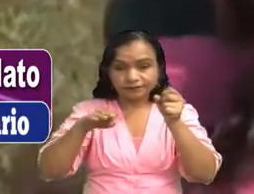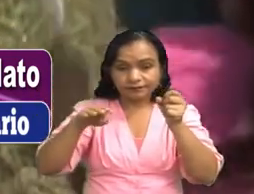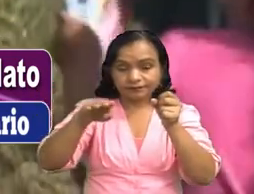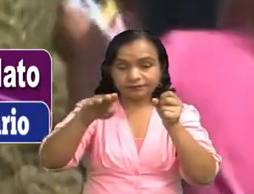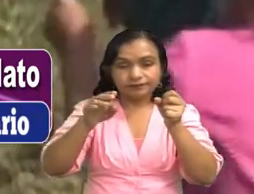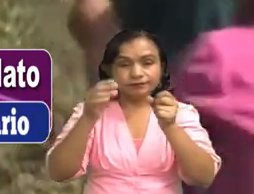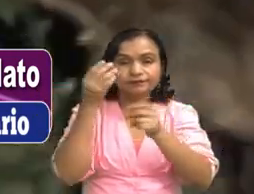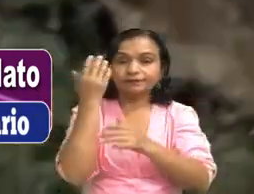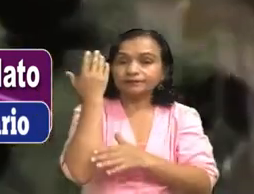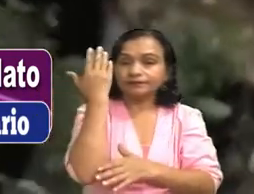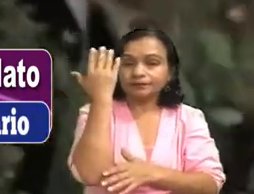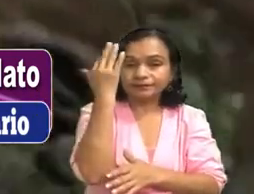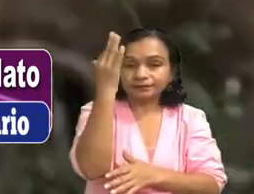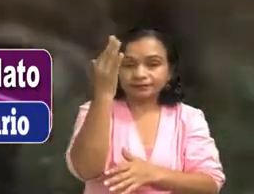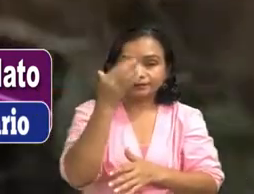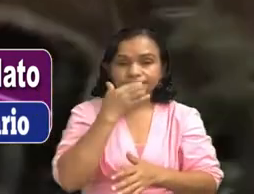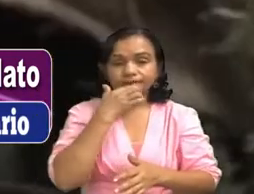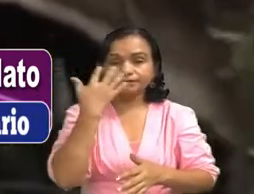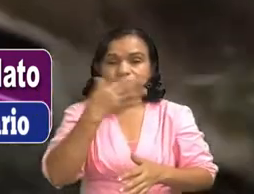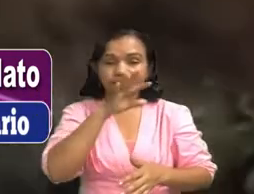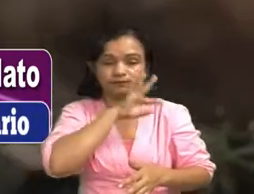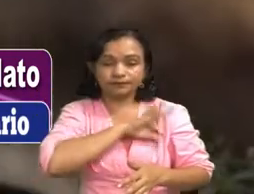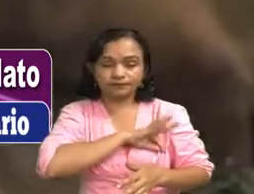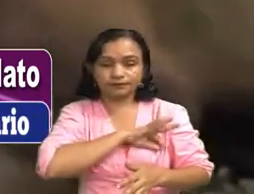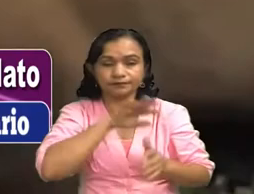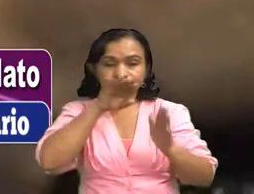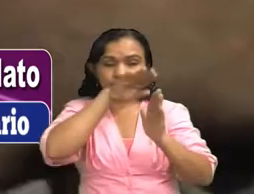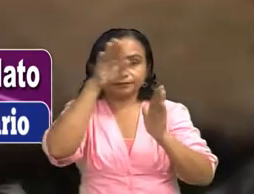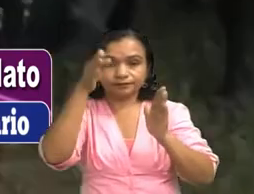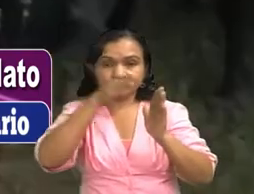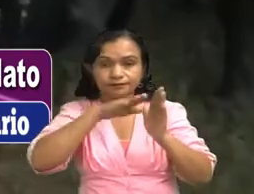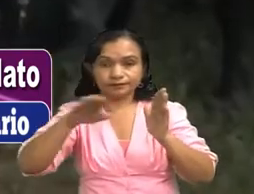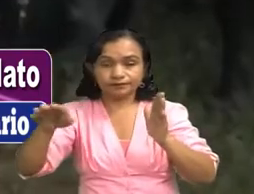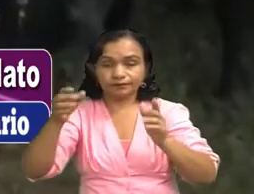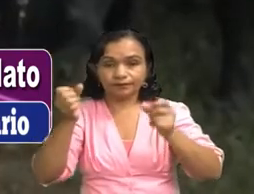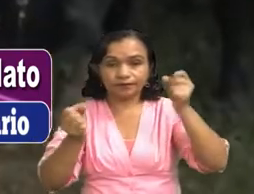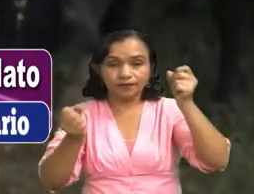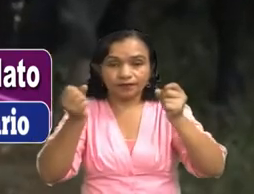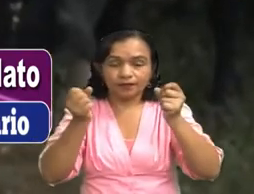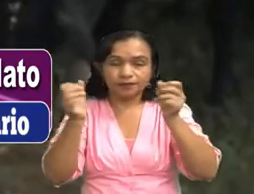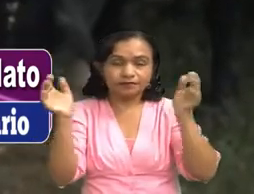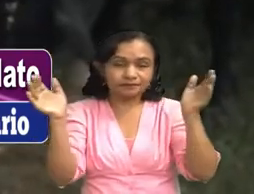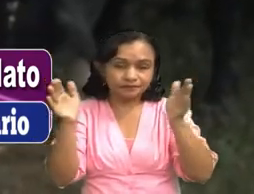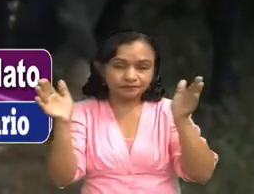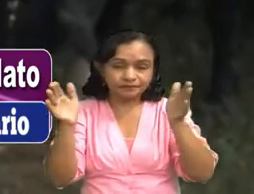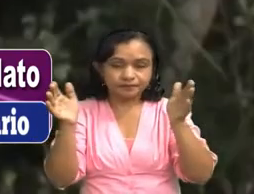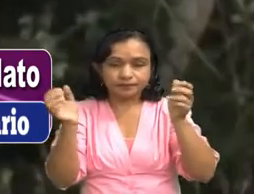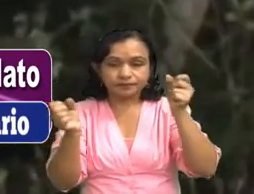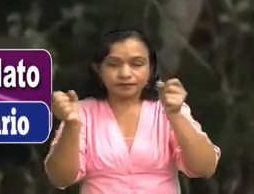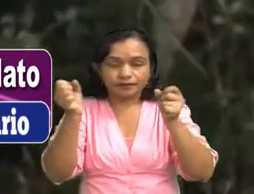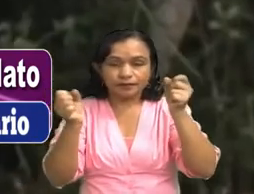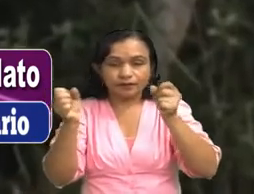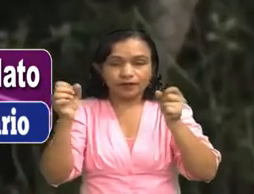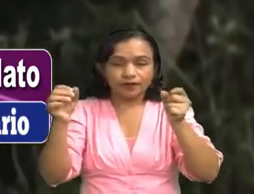vegetal. Y Chile tiene unas camionetas y otro camioncito que de